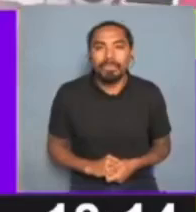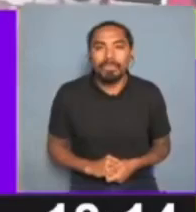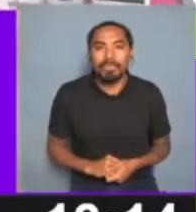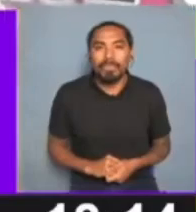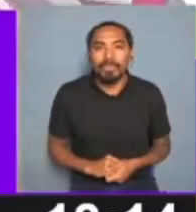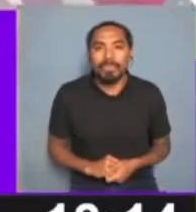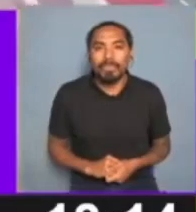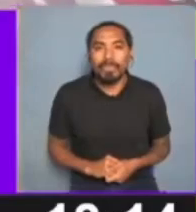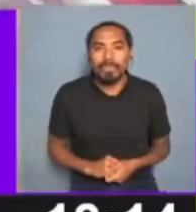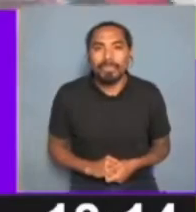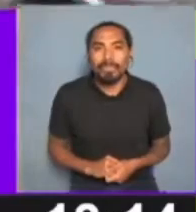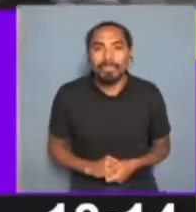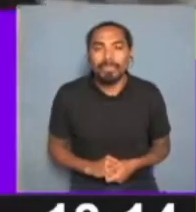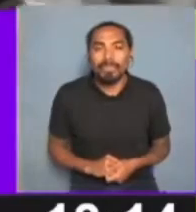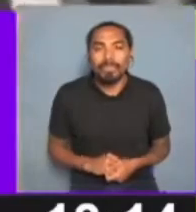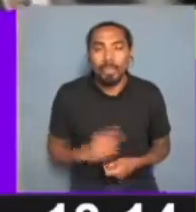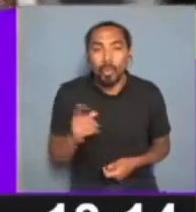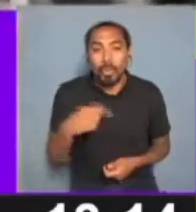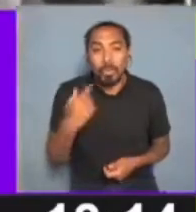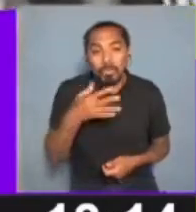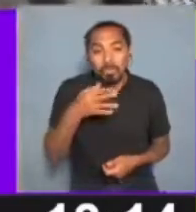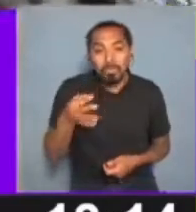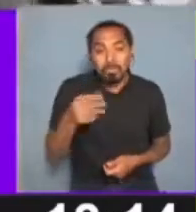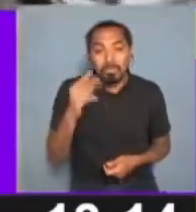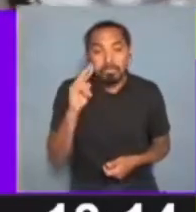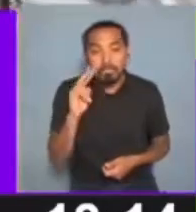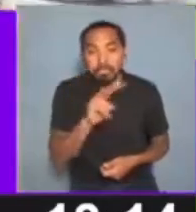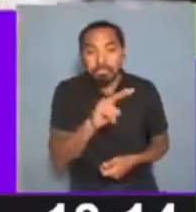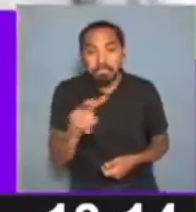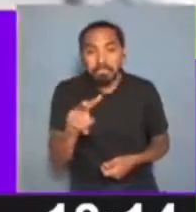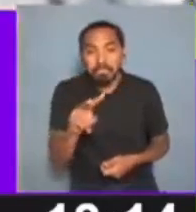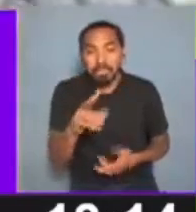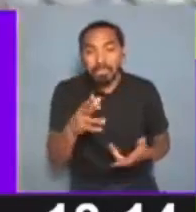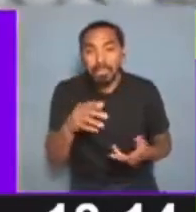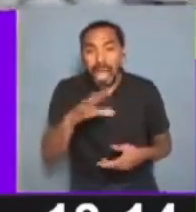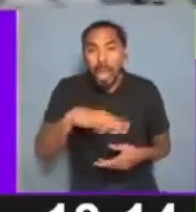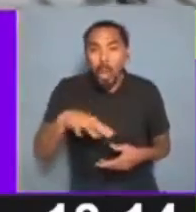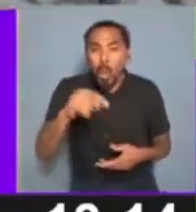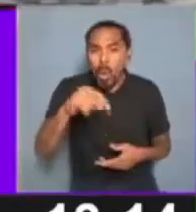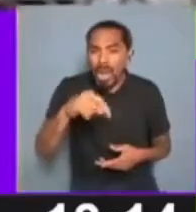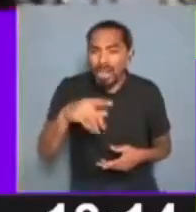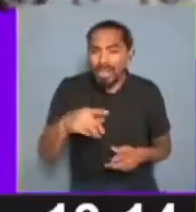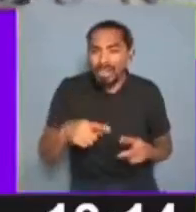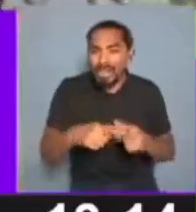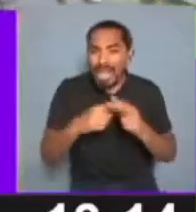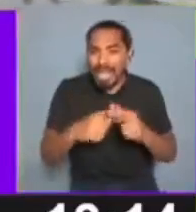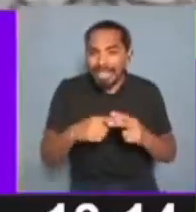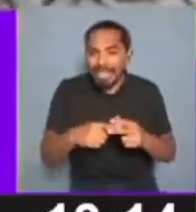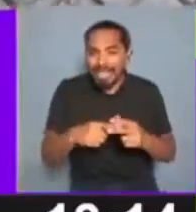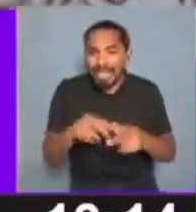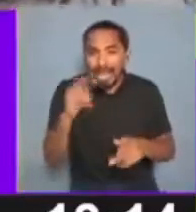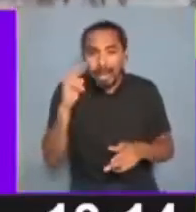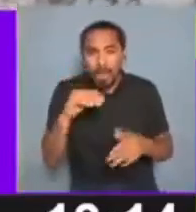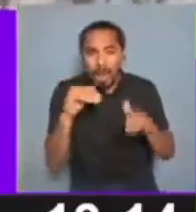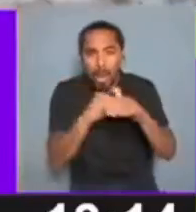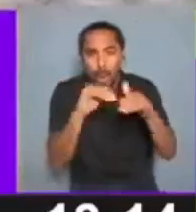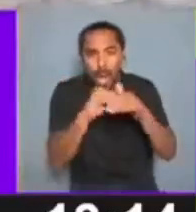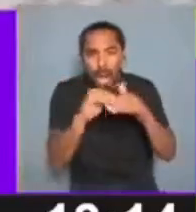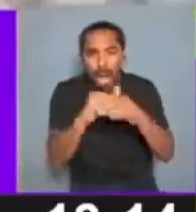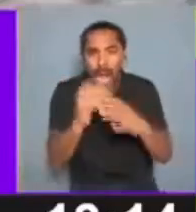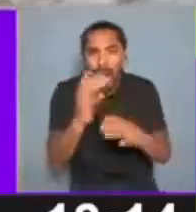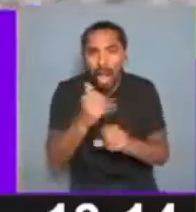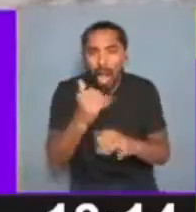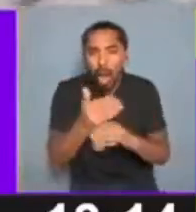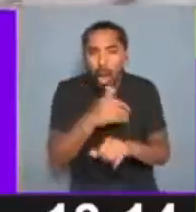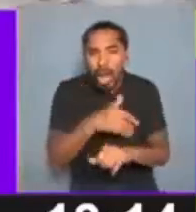comprobamos en directamente en los talleres, Mariana, que creo que es el lugar indicado para poder decir que en este caso no va a haber